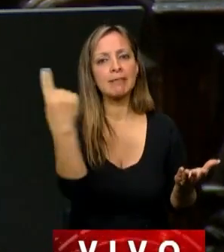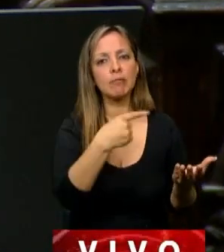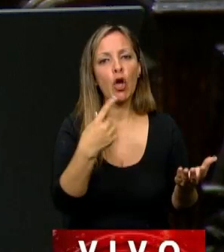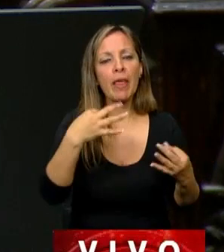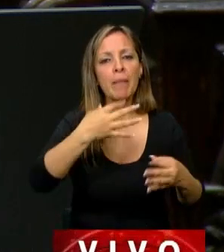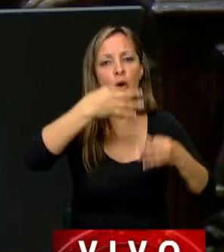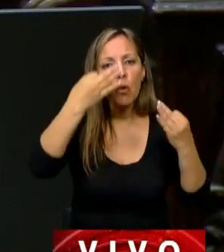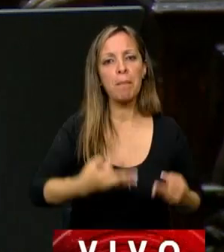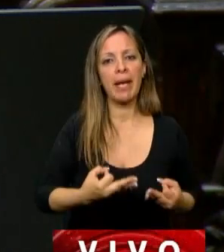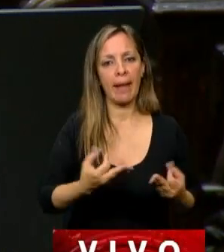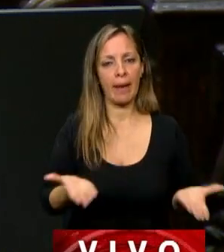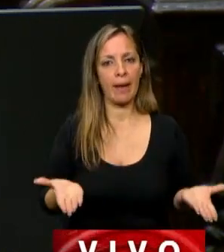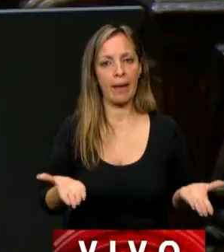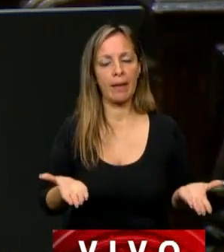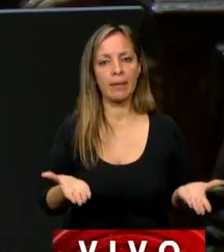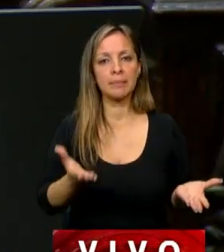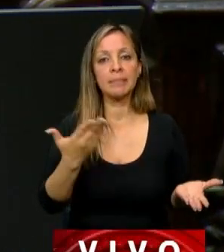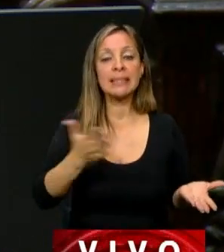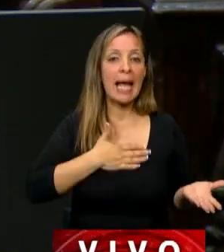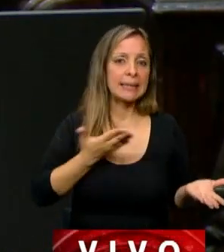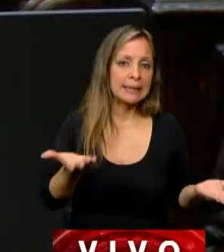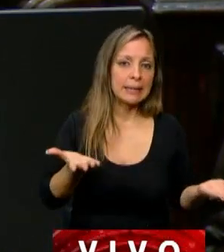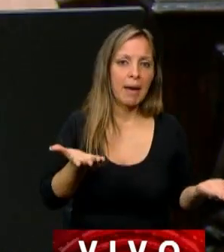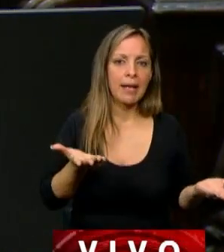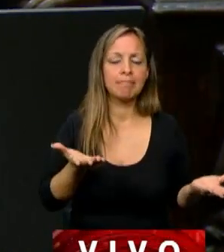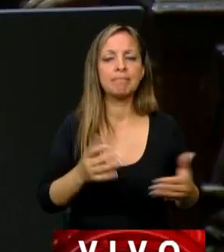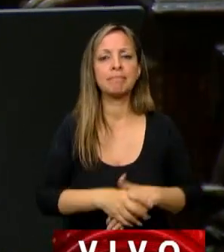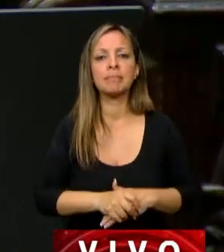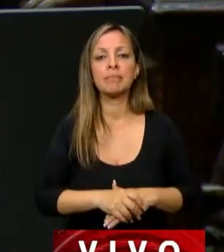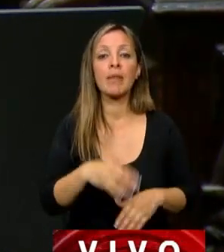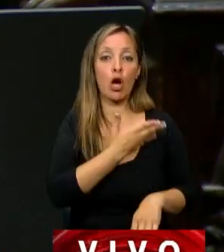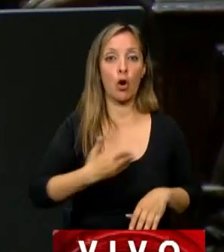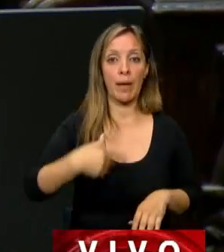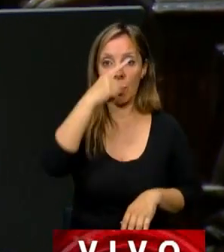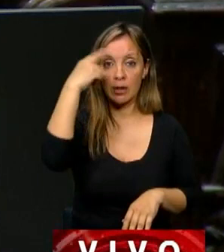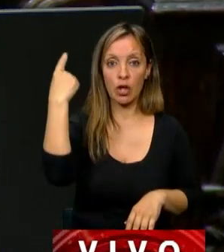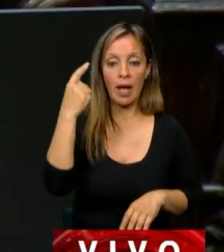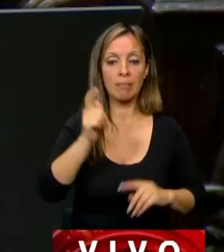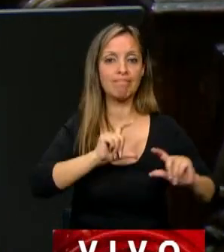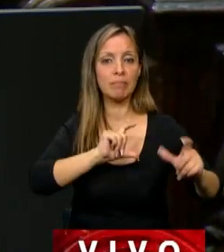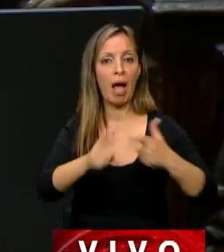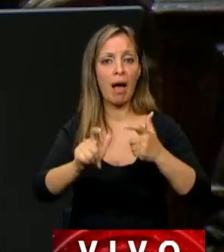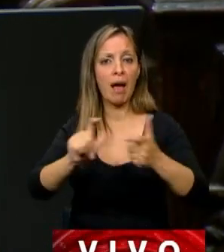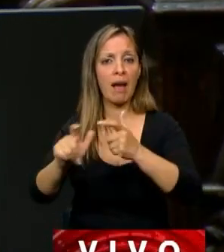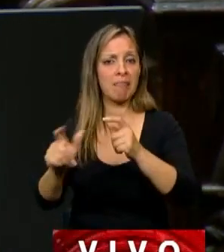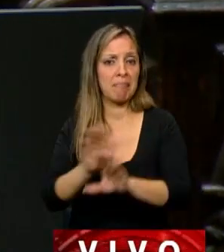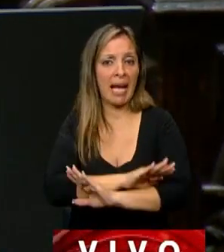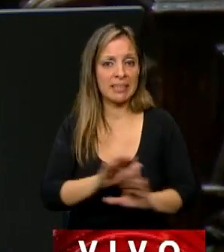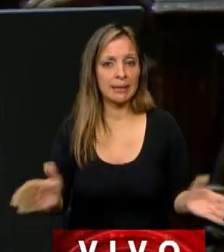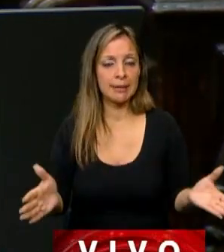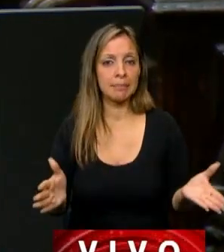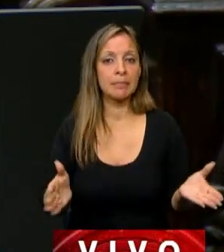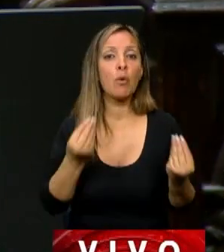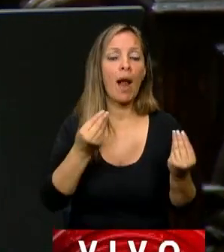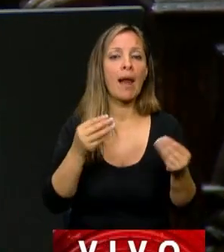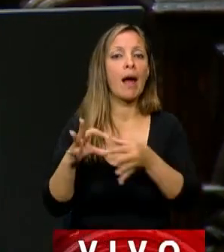de un cumplimiento, ¿no? Y lamentablemente la compensación, el Gobierno Nacional ya no actualiza más como corresponde, que es de acuerdo